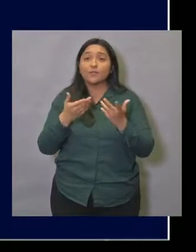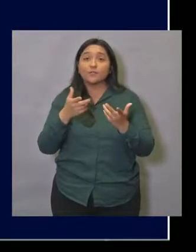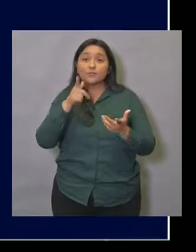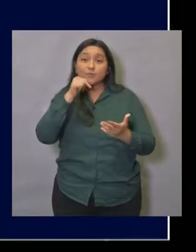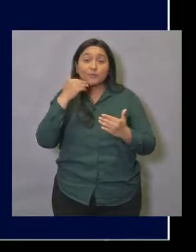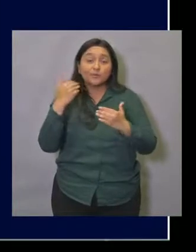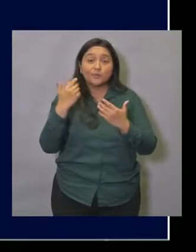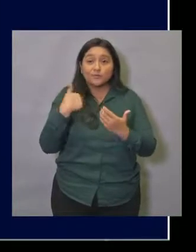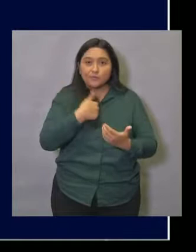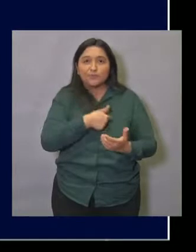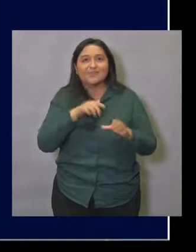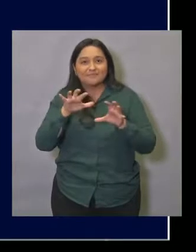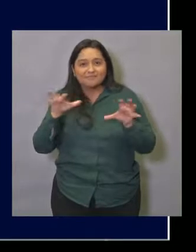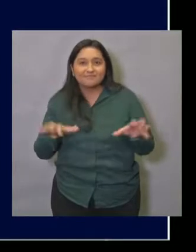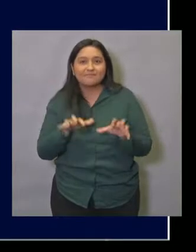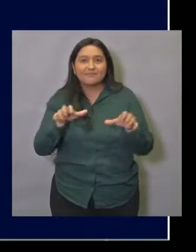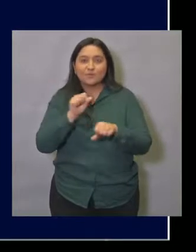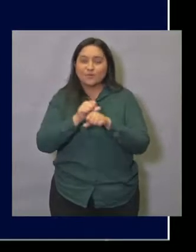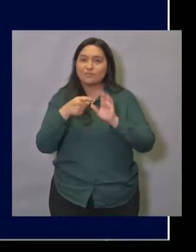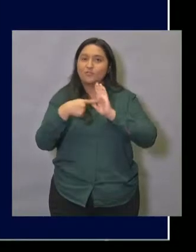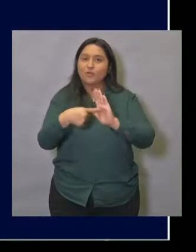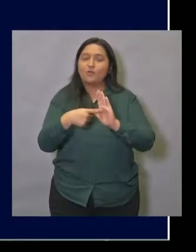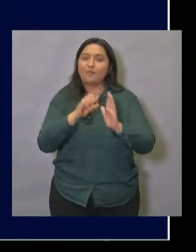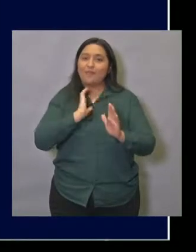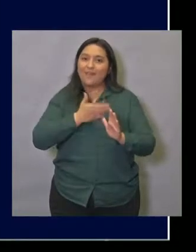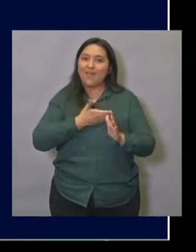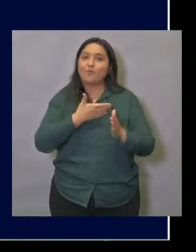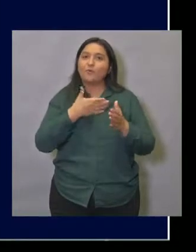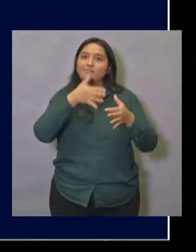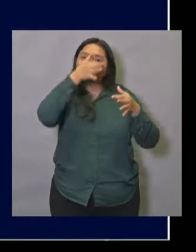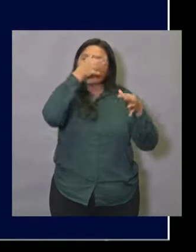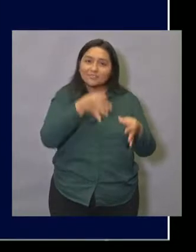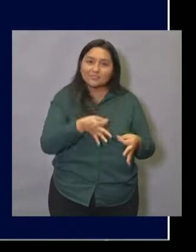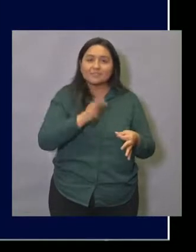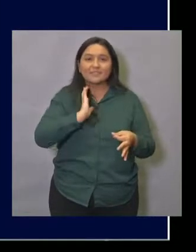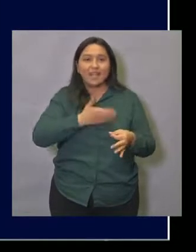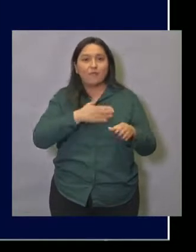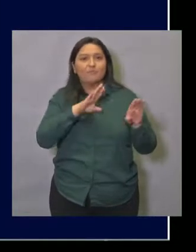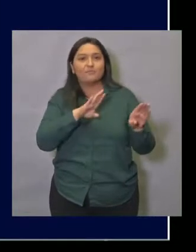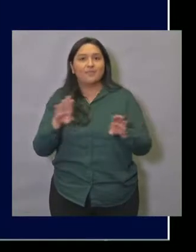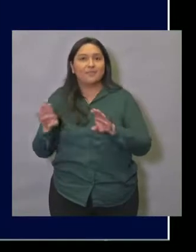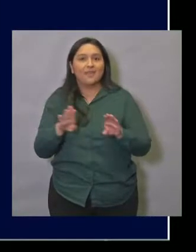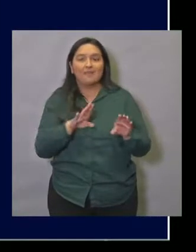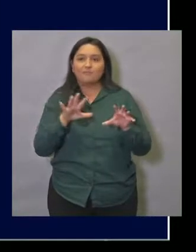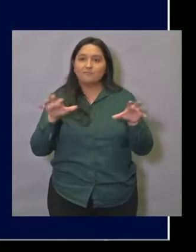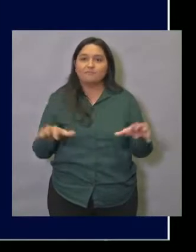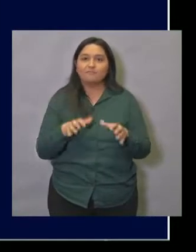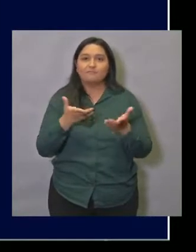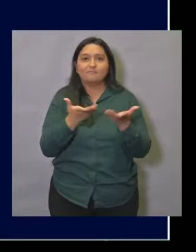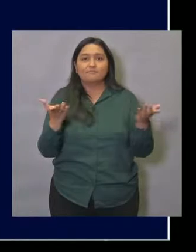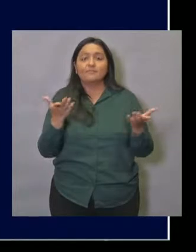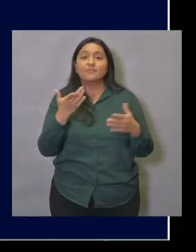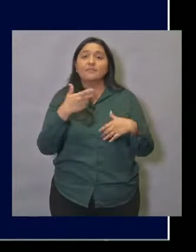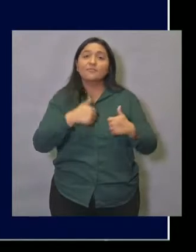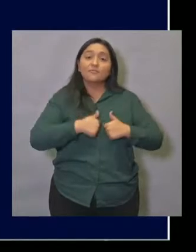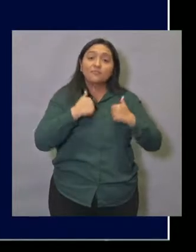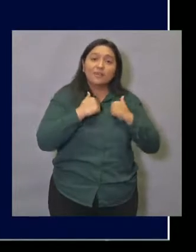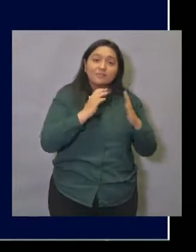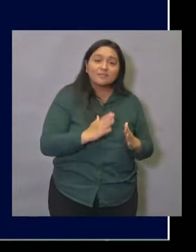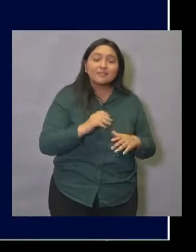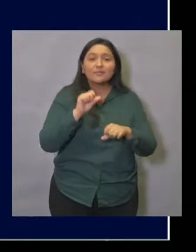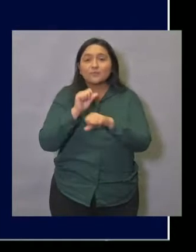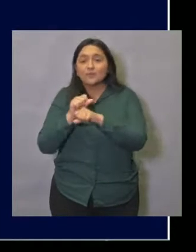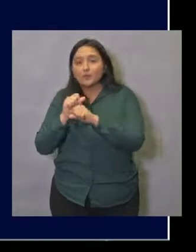de casos refleja las acciones y decisiones tomadas por millones de residentes, trabajadores y